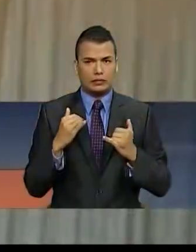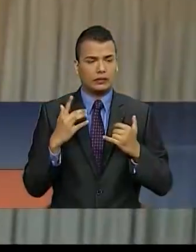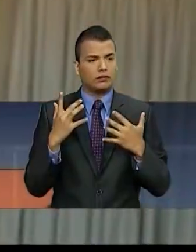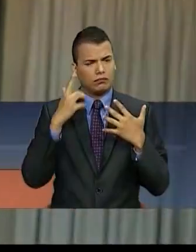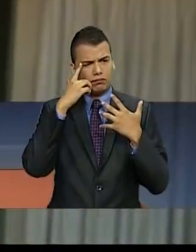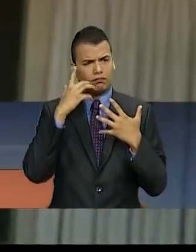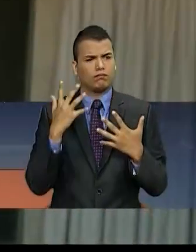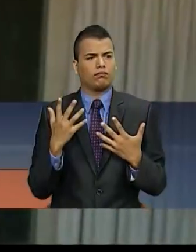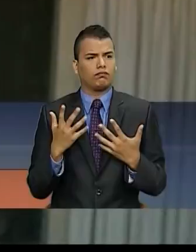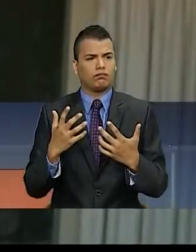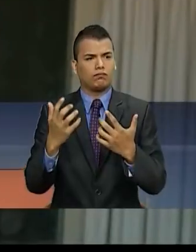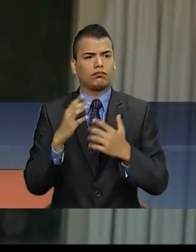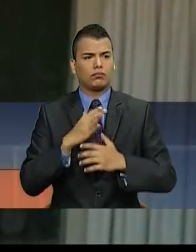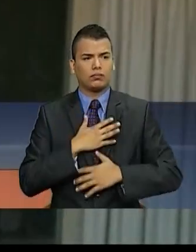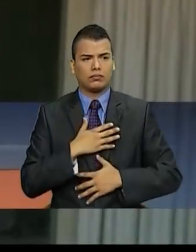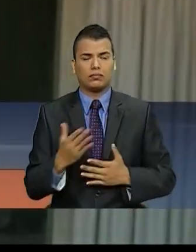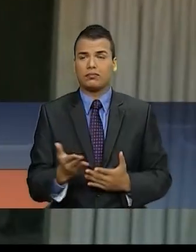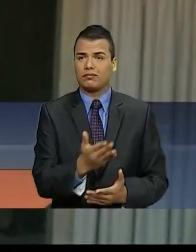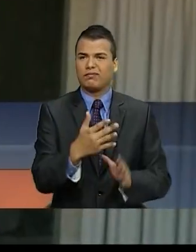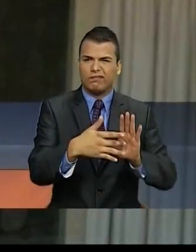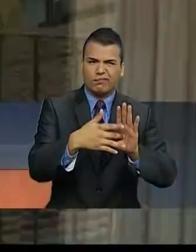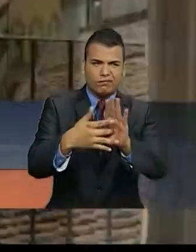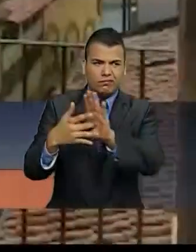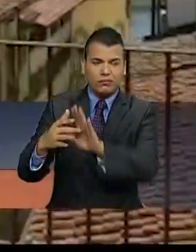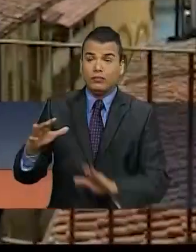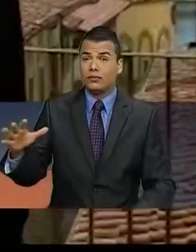queriendo dar alegría a Colombia